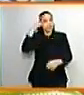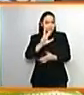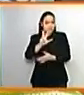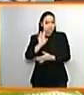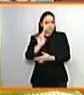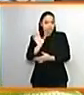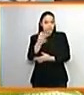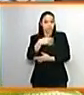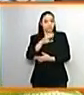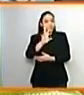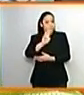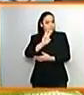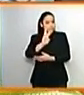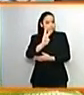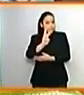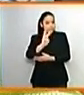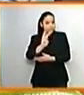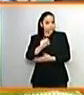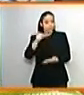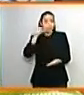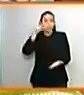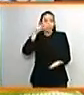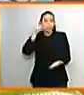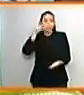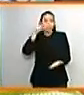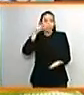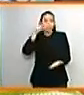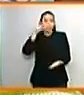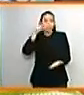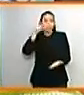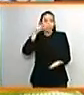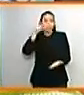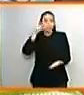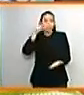Y 16 con su carta astral.